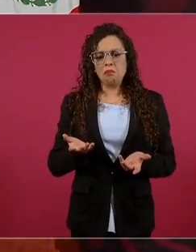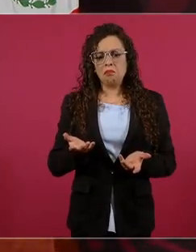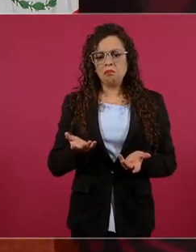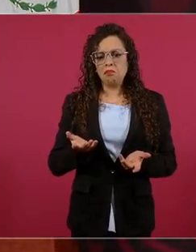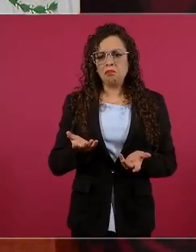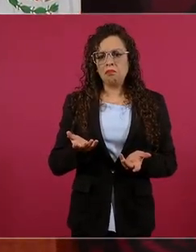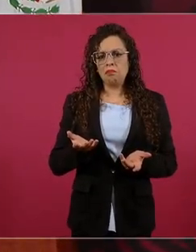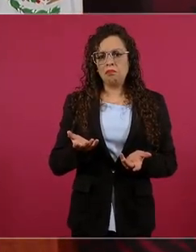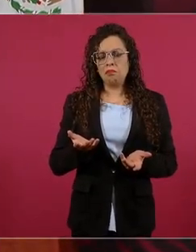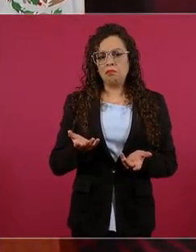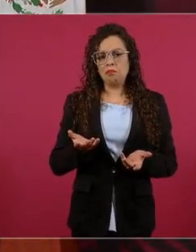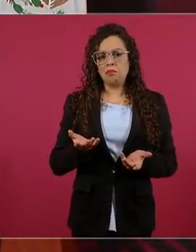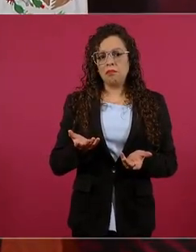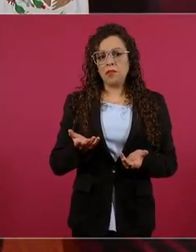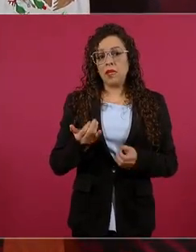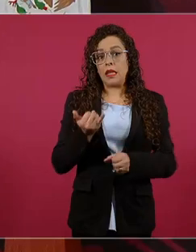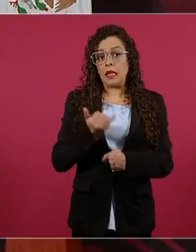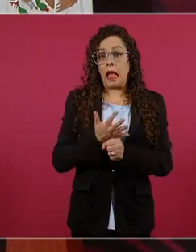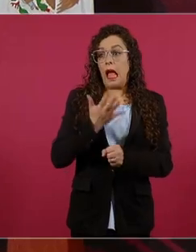pretextos, ¿no?